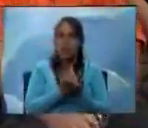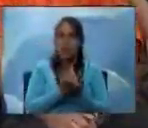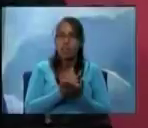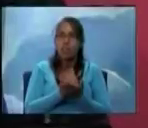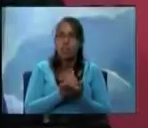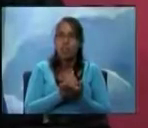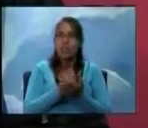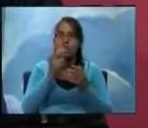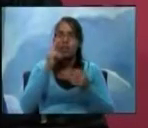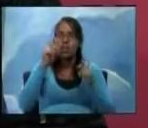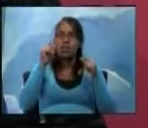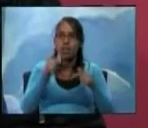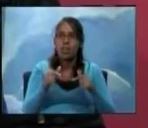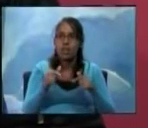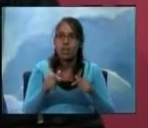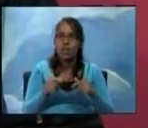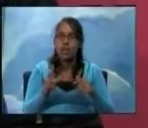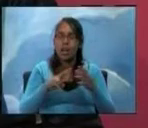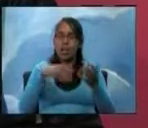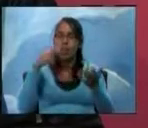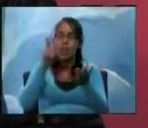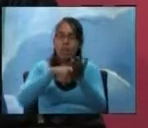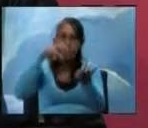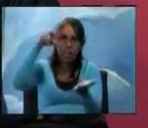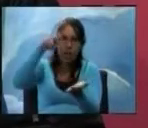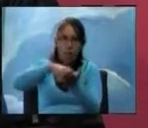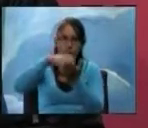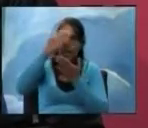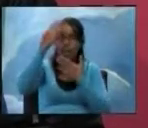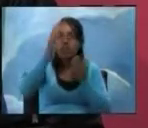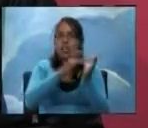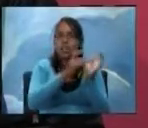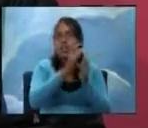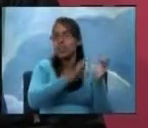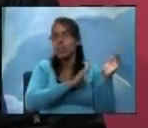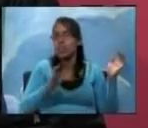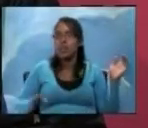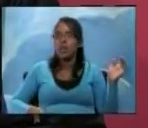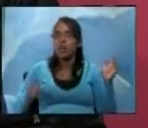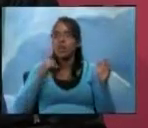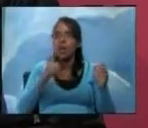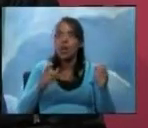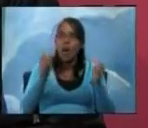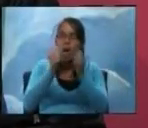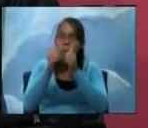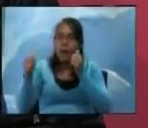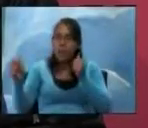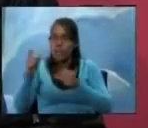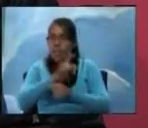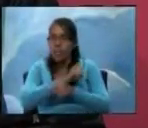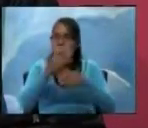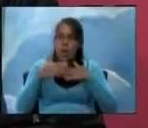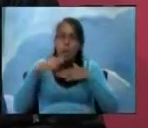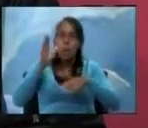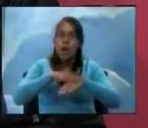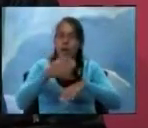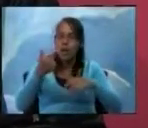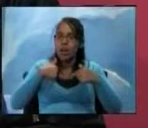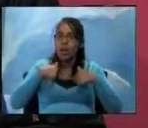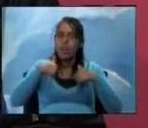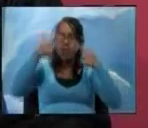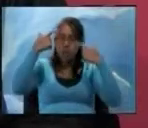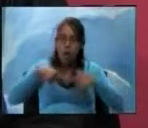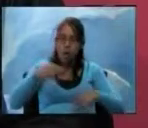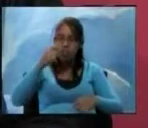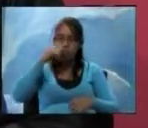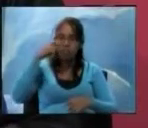Viendo esto, Simón Pedro cayó de rodillas ante Jesús, diciendo: apártate de mí, Señor, porque no soy porque soy